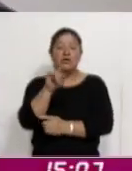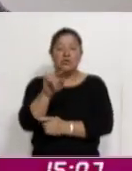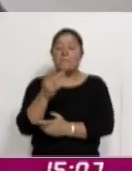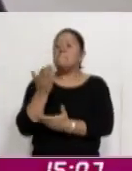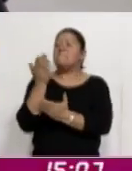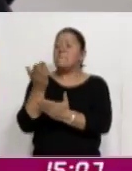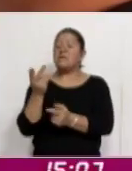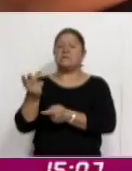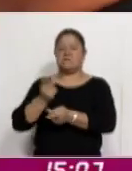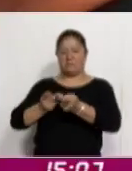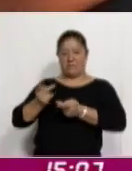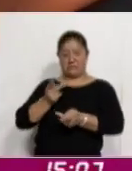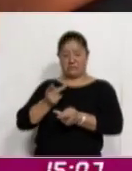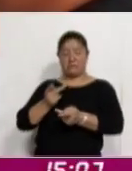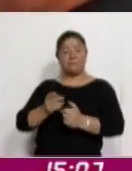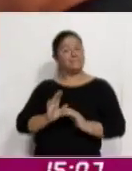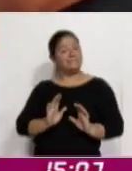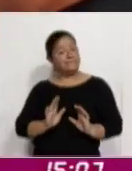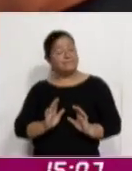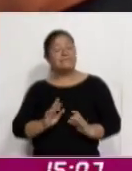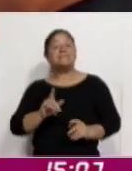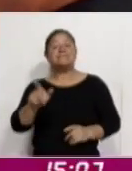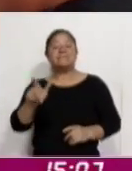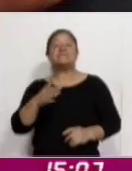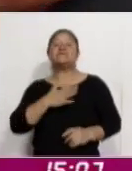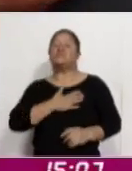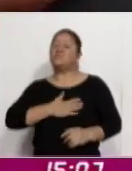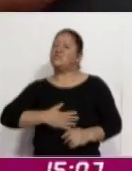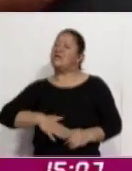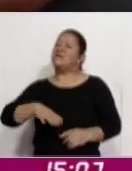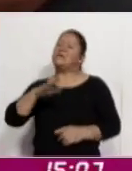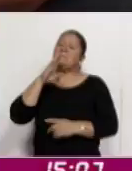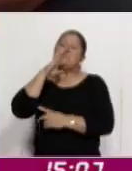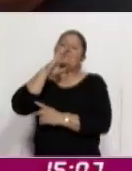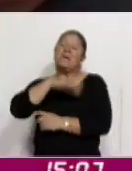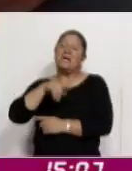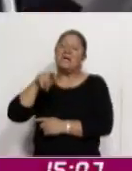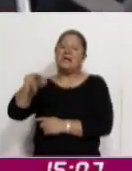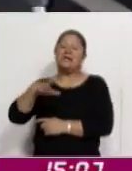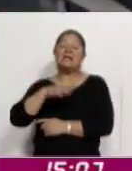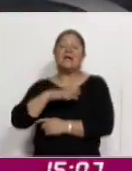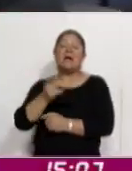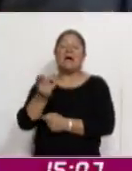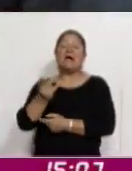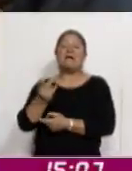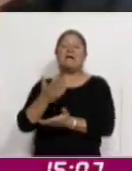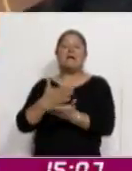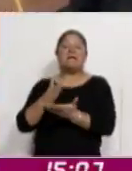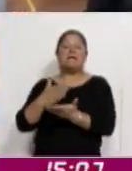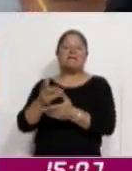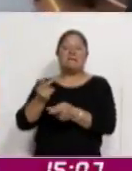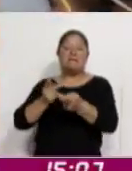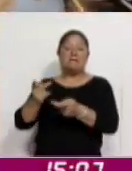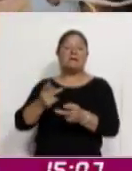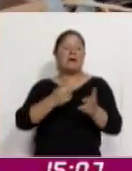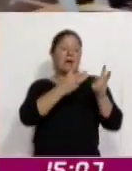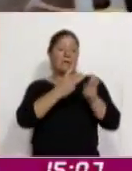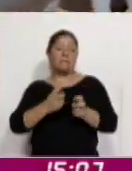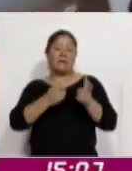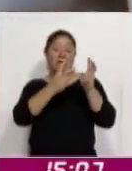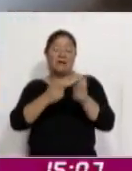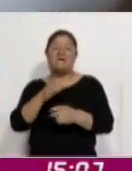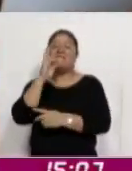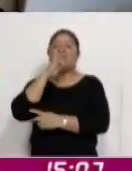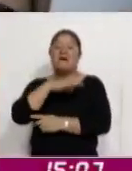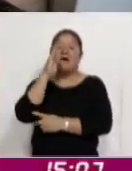y evitar ser víctimas de fraude por montadeudas en aplicaciones financieras y perfiles falsos